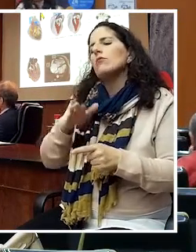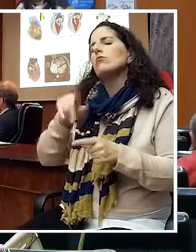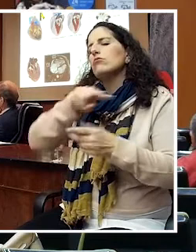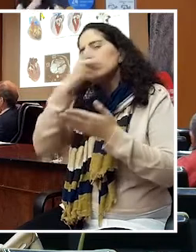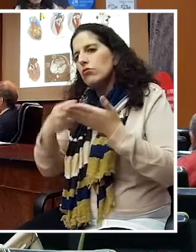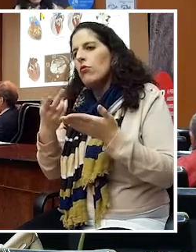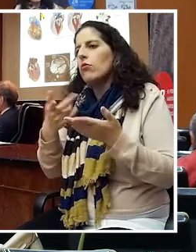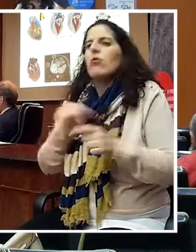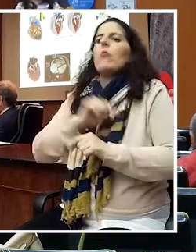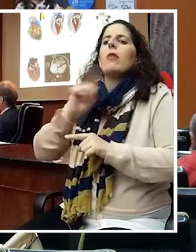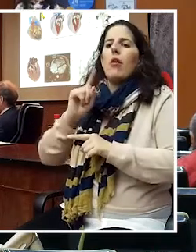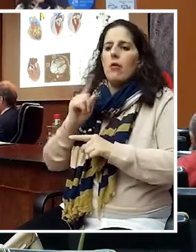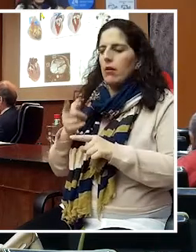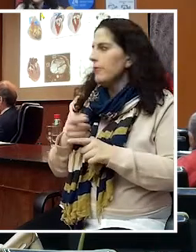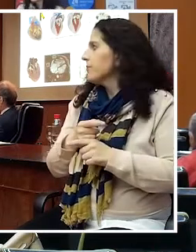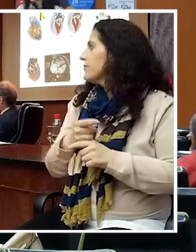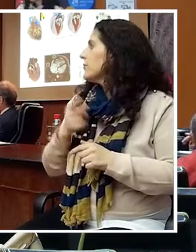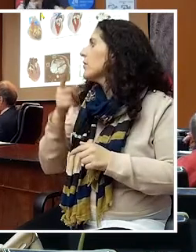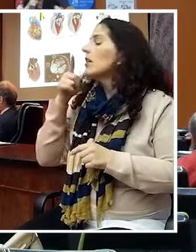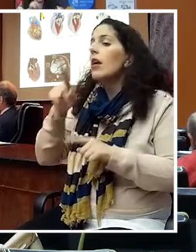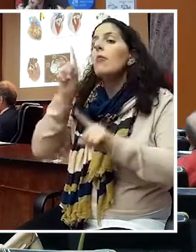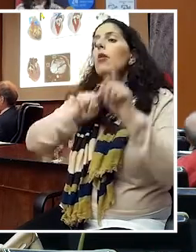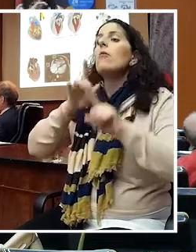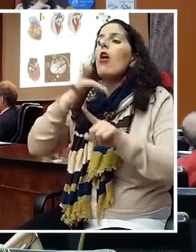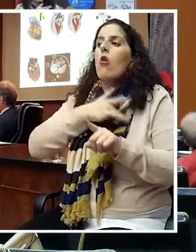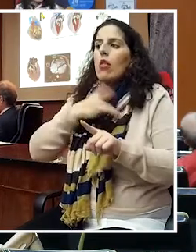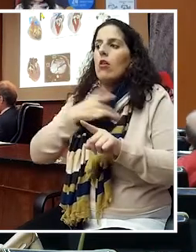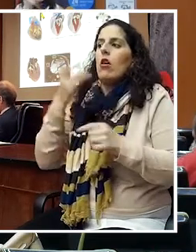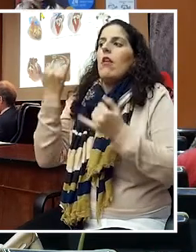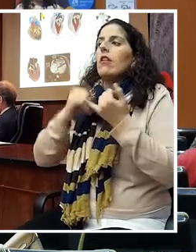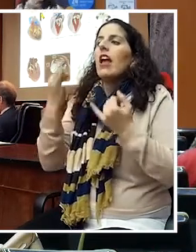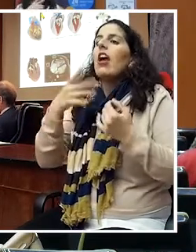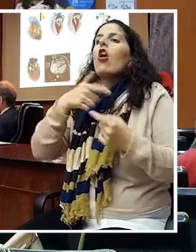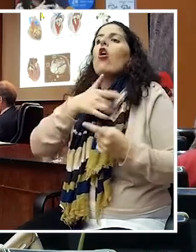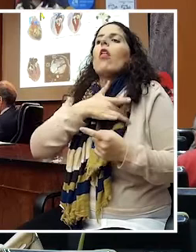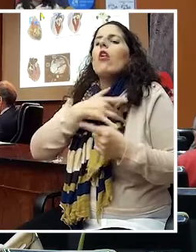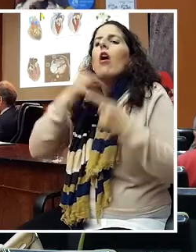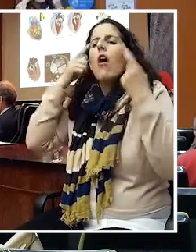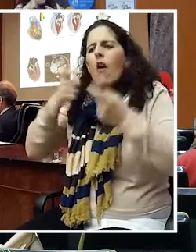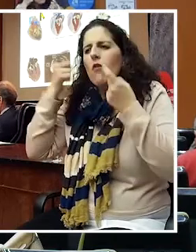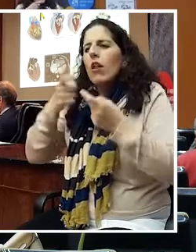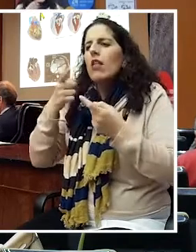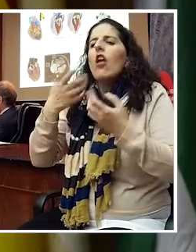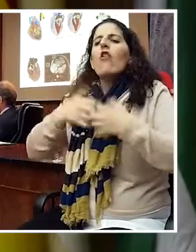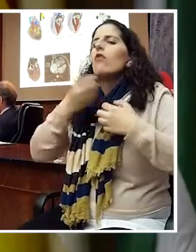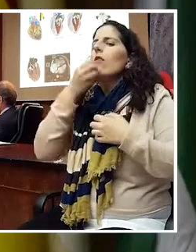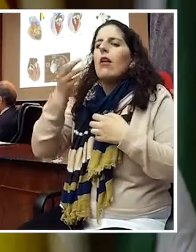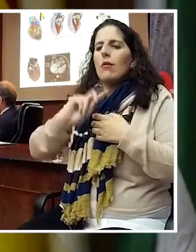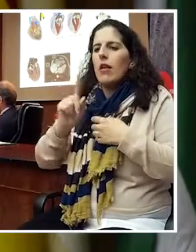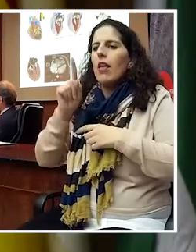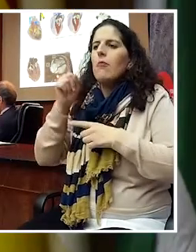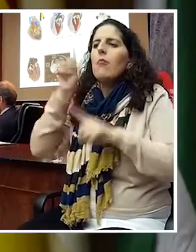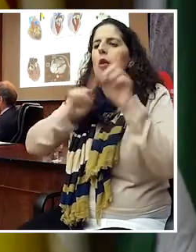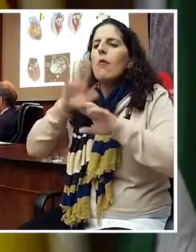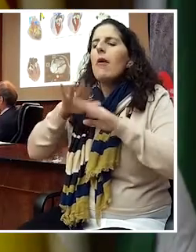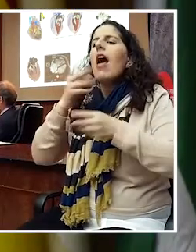produciendo en un grado más severo una insuficiencia cardíaca, que es aquella situación en que el corazón tiene dificultad para